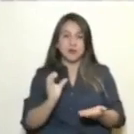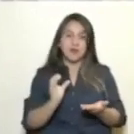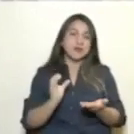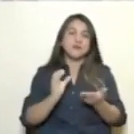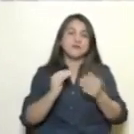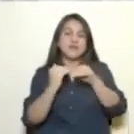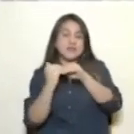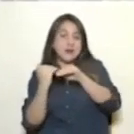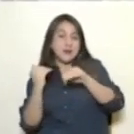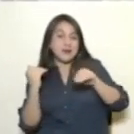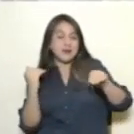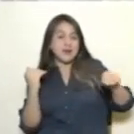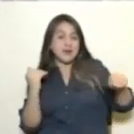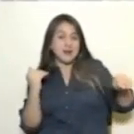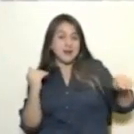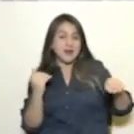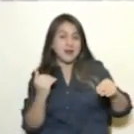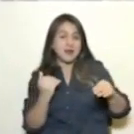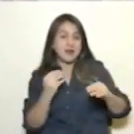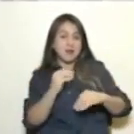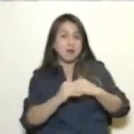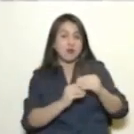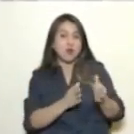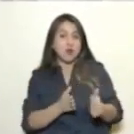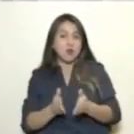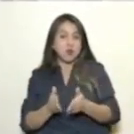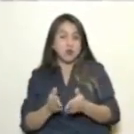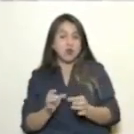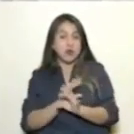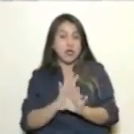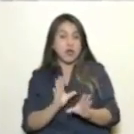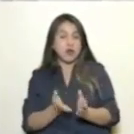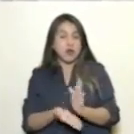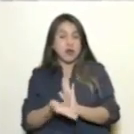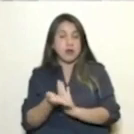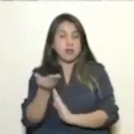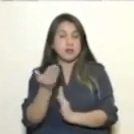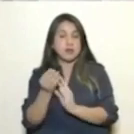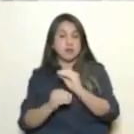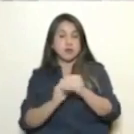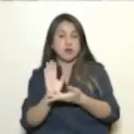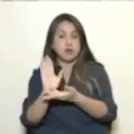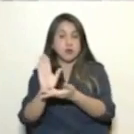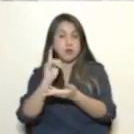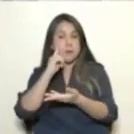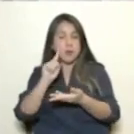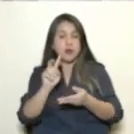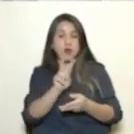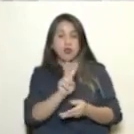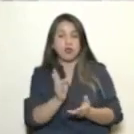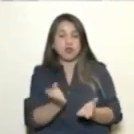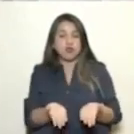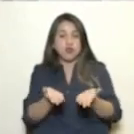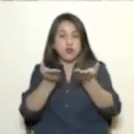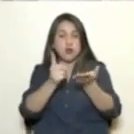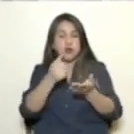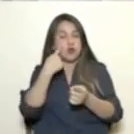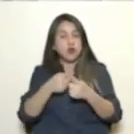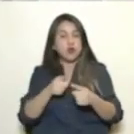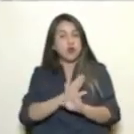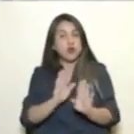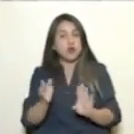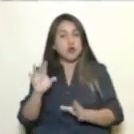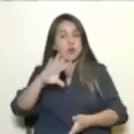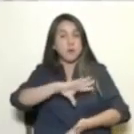mantenido respecto al producto idéntico, claro, crece con el producto, pero se mantiene como proporción idéntico. No conozco ningún país